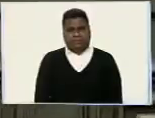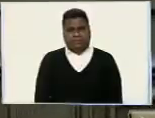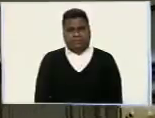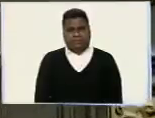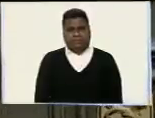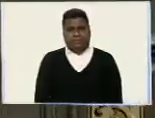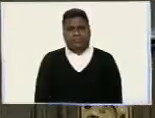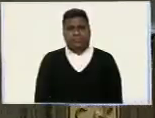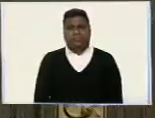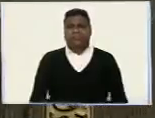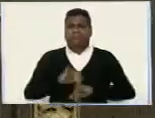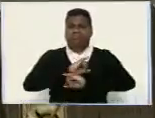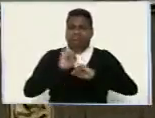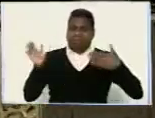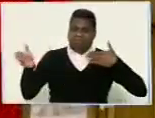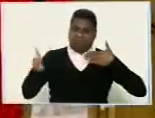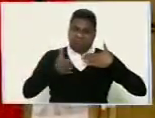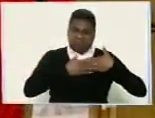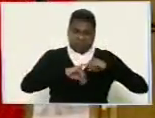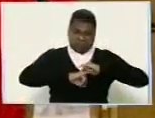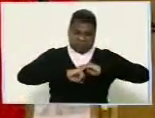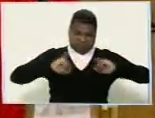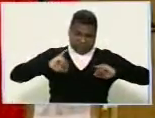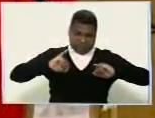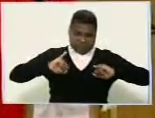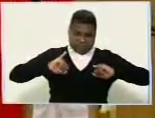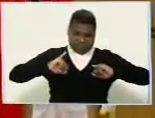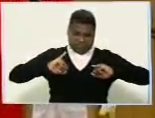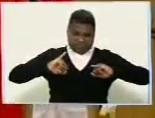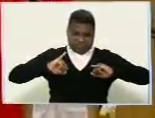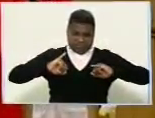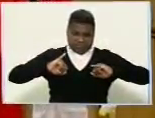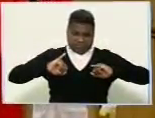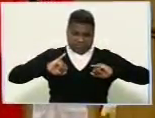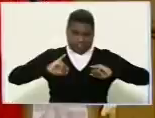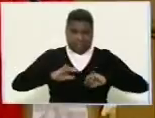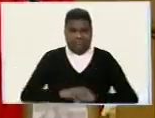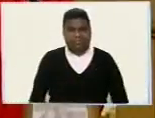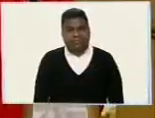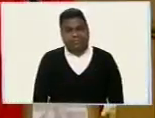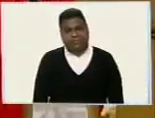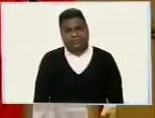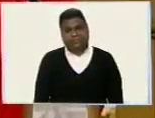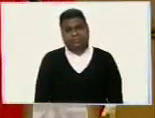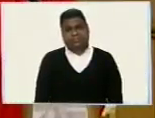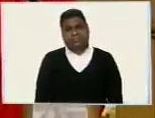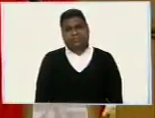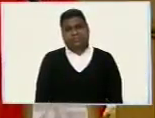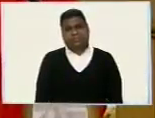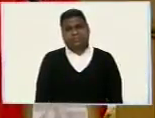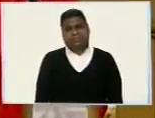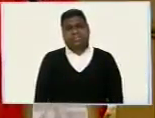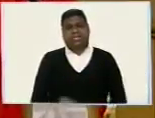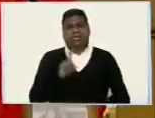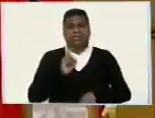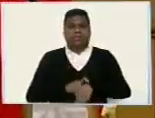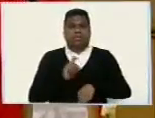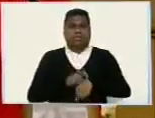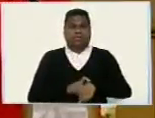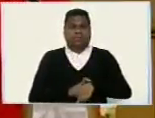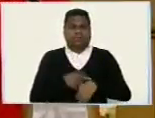Yo cierro con una frase que, en virtud de los momentos y de las encrucijadas que nos